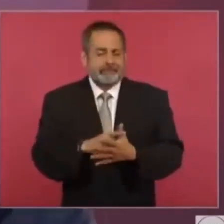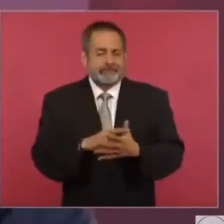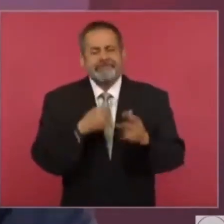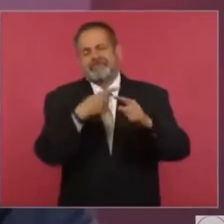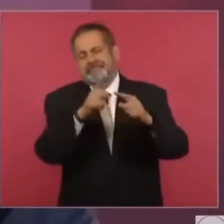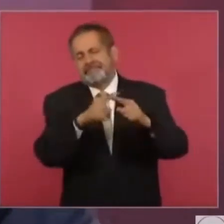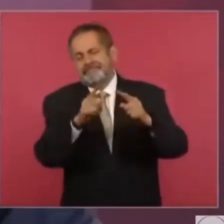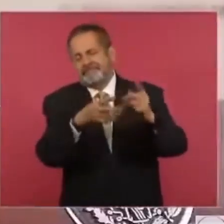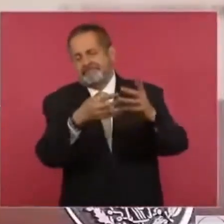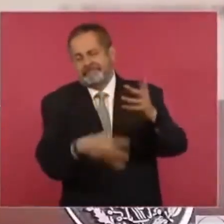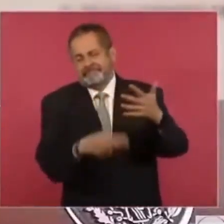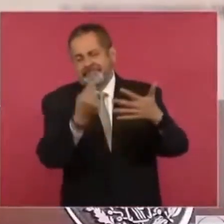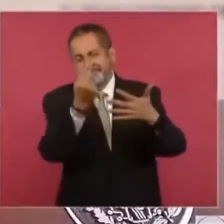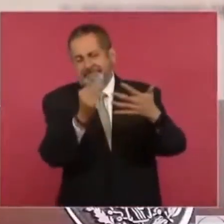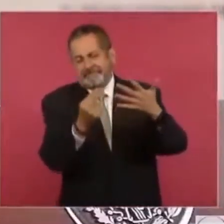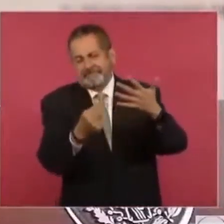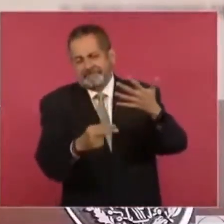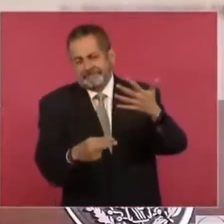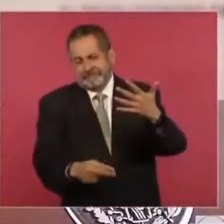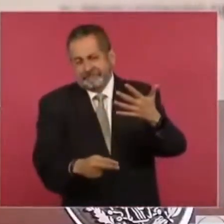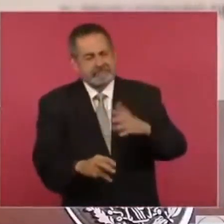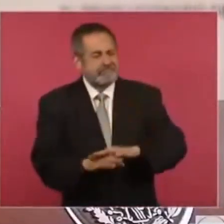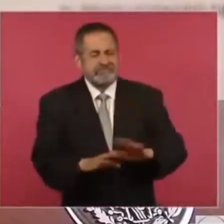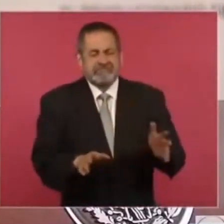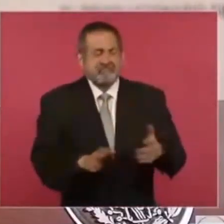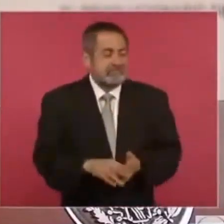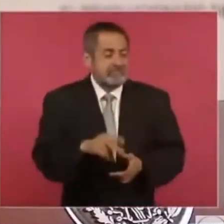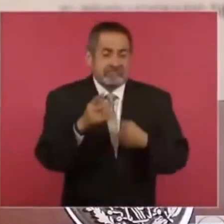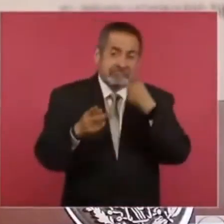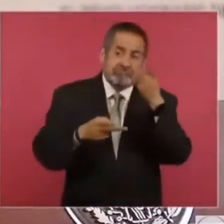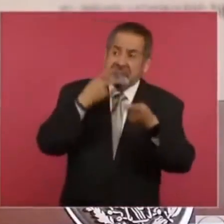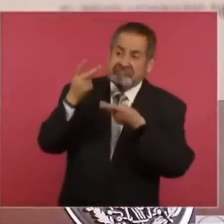etcétera, etcétera, etcétera, etcétera, etcétera. ¿Ya no?